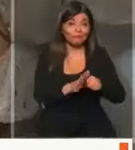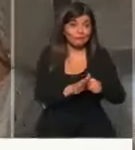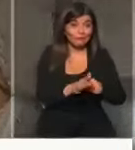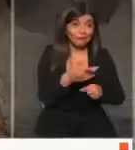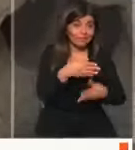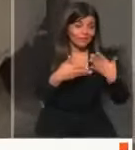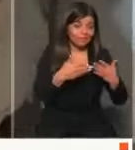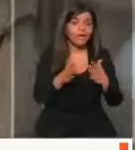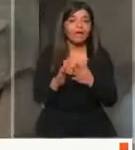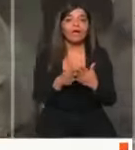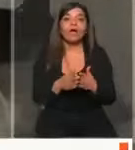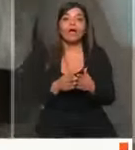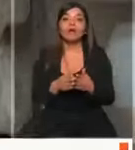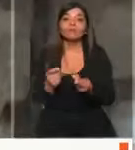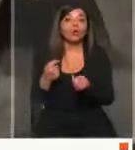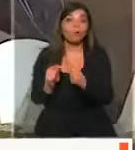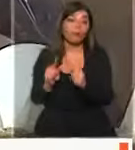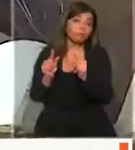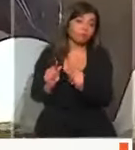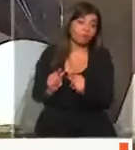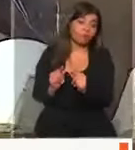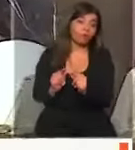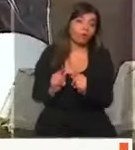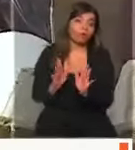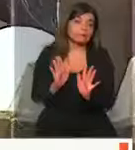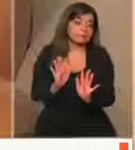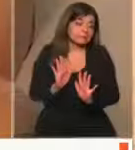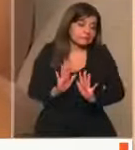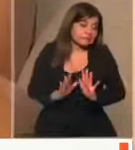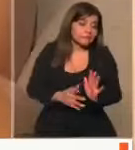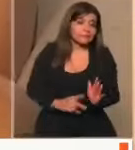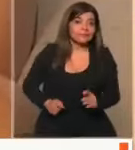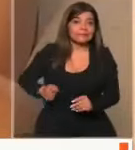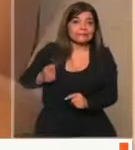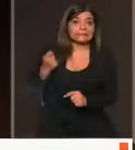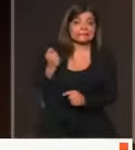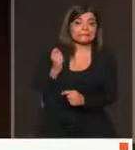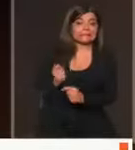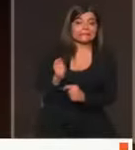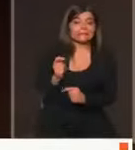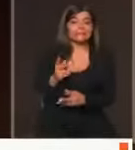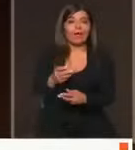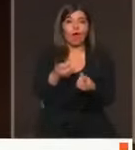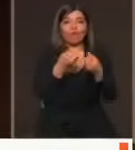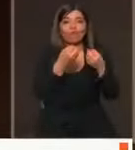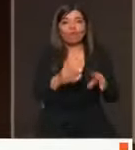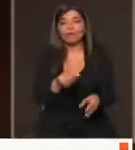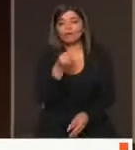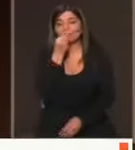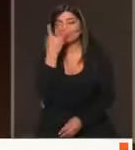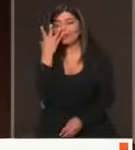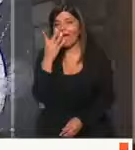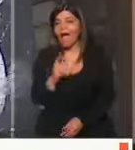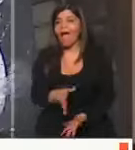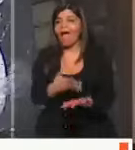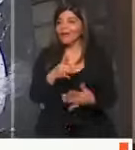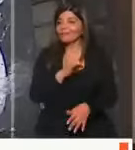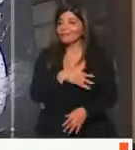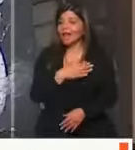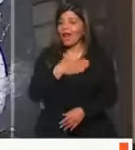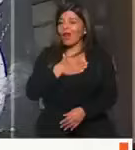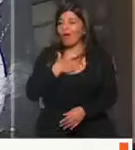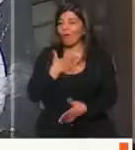otra, comprar menos o sacrificar el bolsillo para seguir disfrutando del huevo, una de las proteínas favoritas de los chilenos que